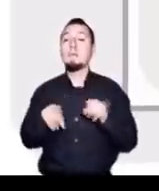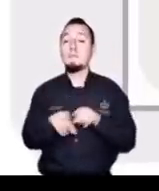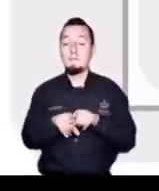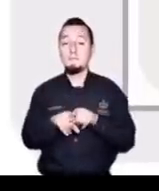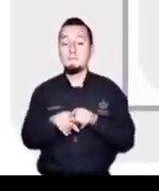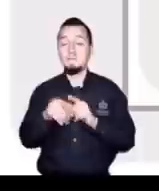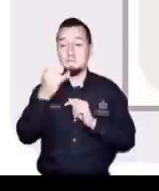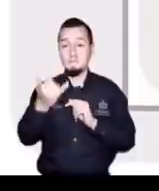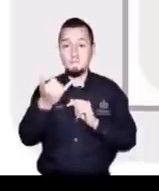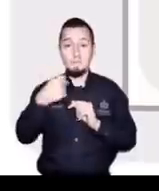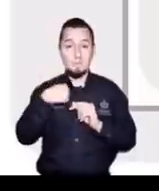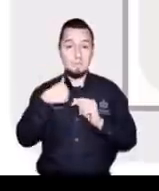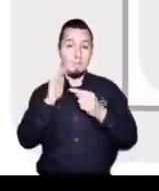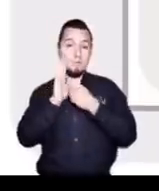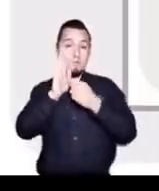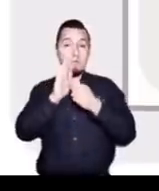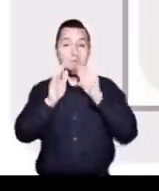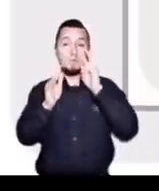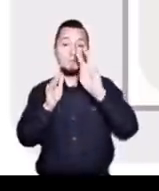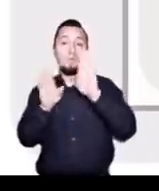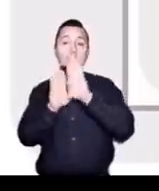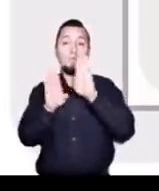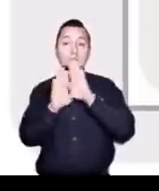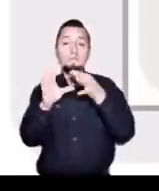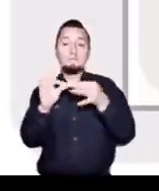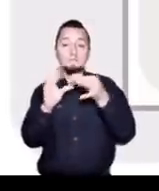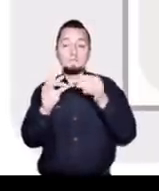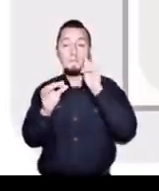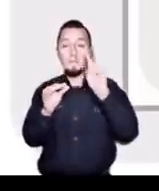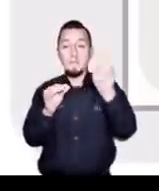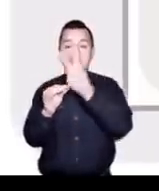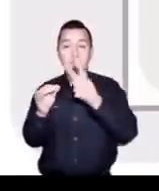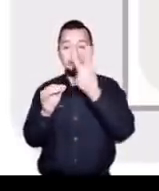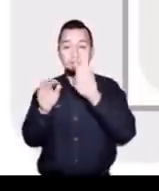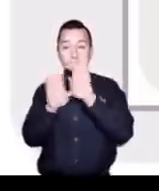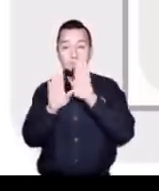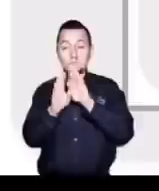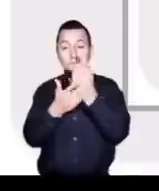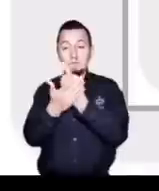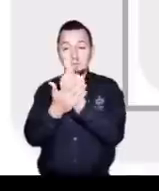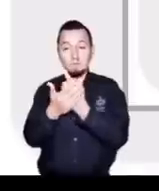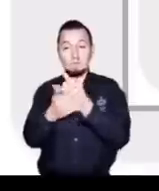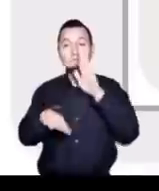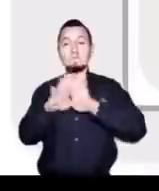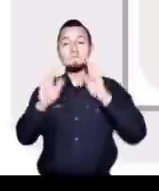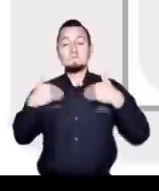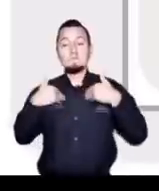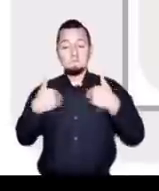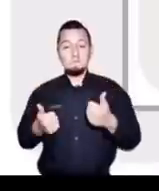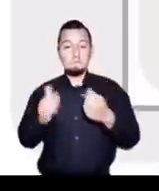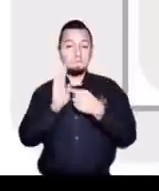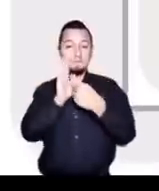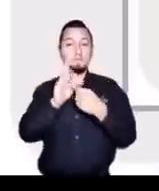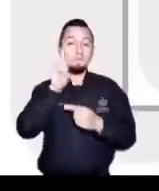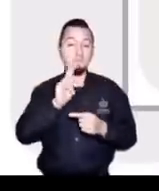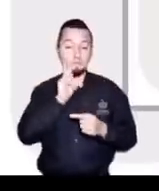algunos renders de estaciones. Esta en particular es muy ilustrativa porque muestra el tren de